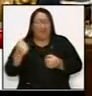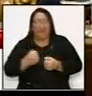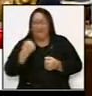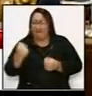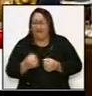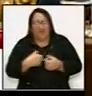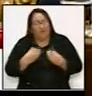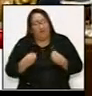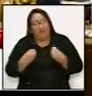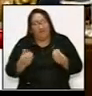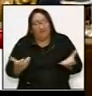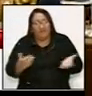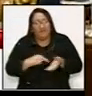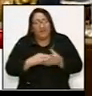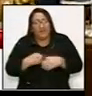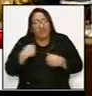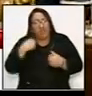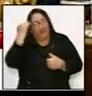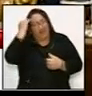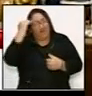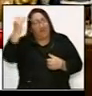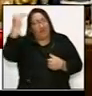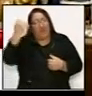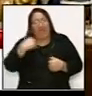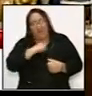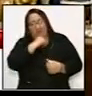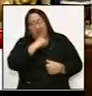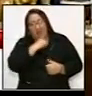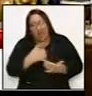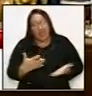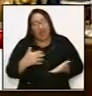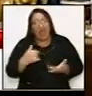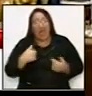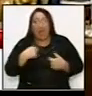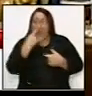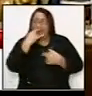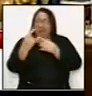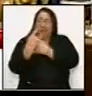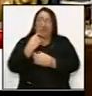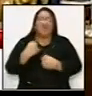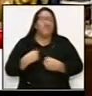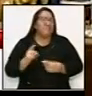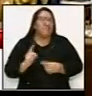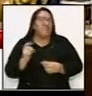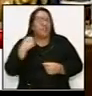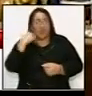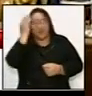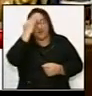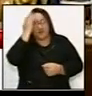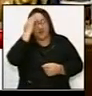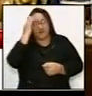bastante entrados en años para que nos vengan a engañar. Entonces, acá realmente